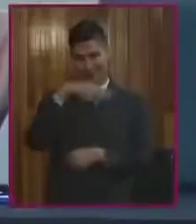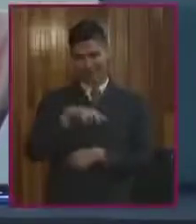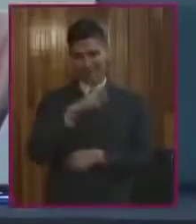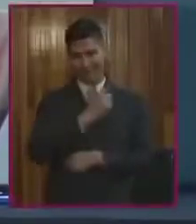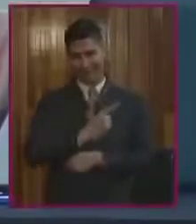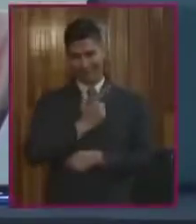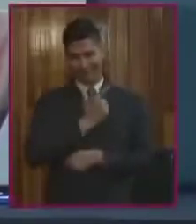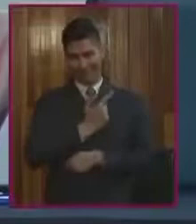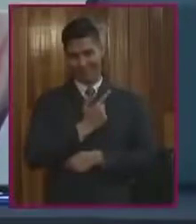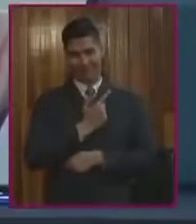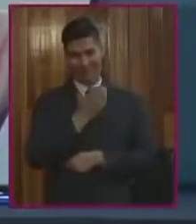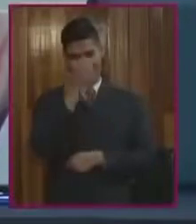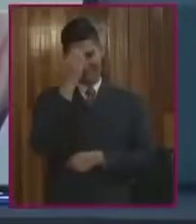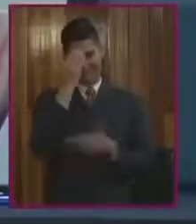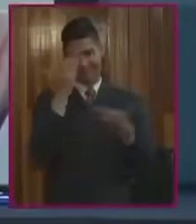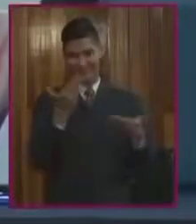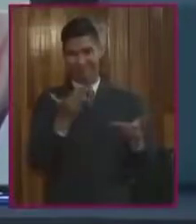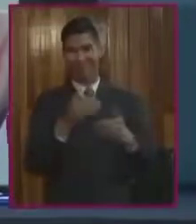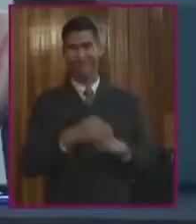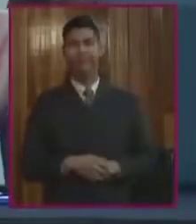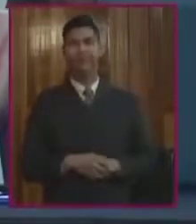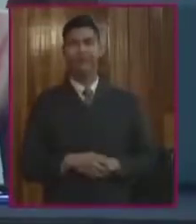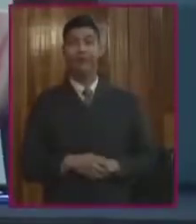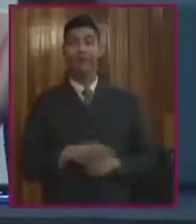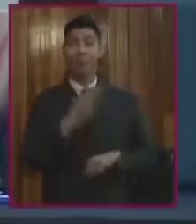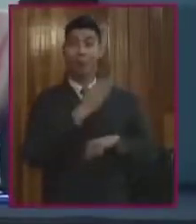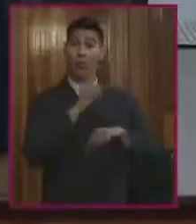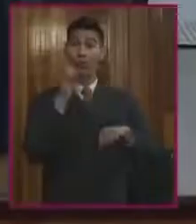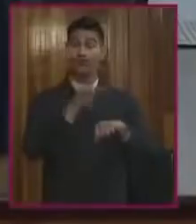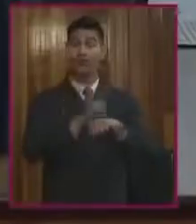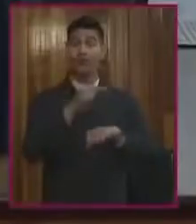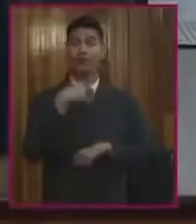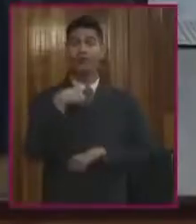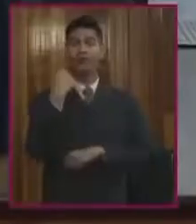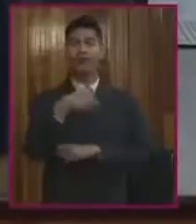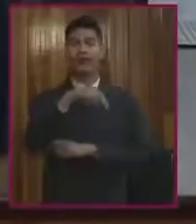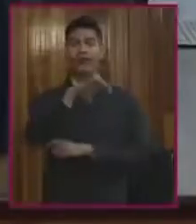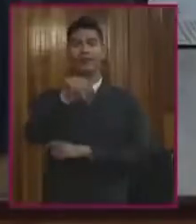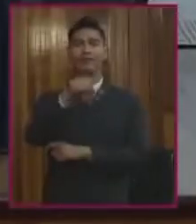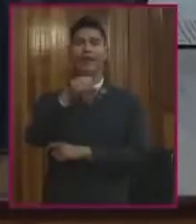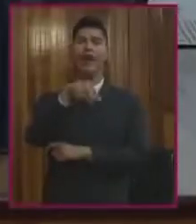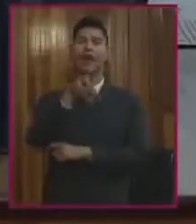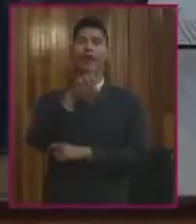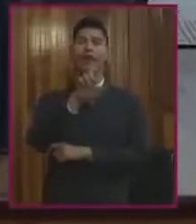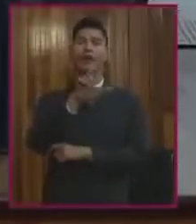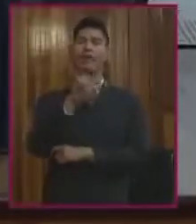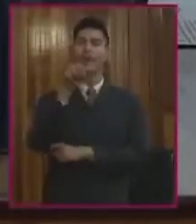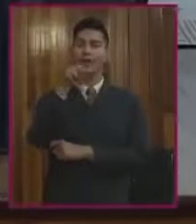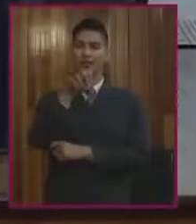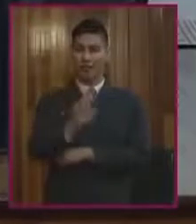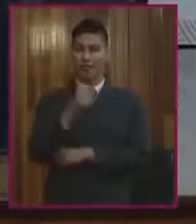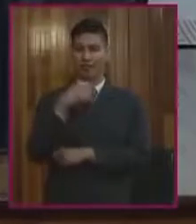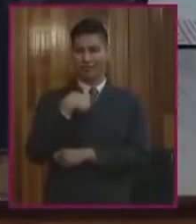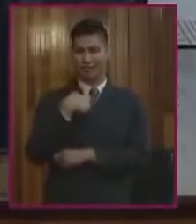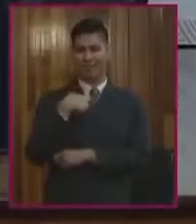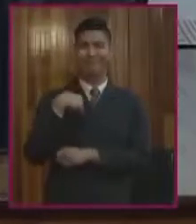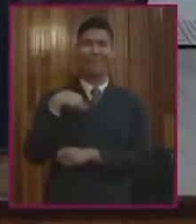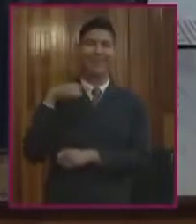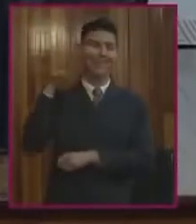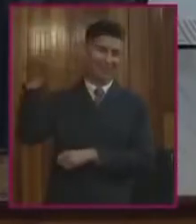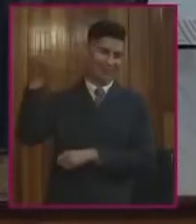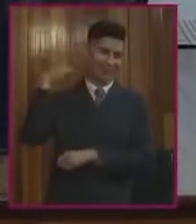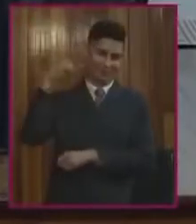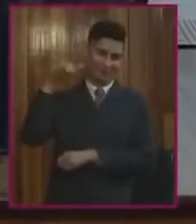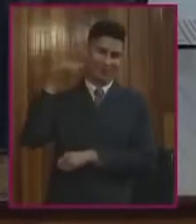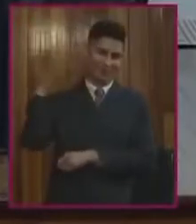placer, Inés, bienvenida. Buenos días a todos, yo soy Jacqueline Pérez Daza, vengo del estado de Yucatán, soy la